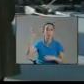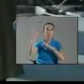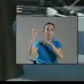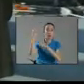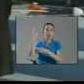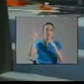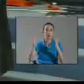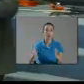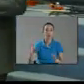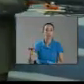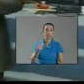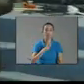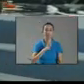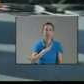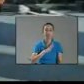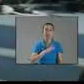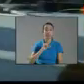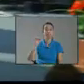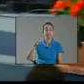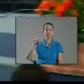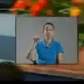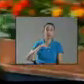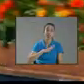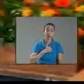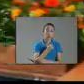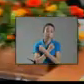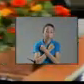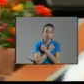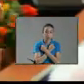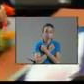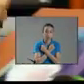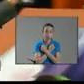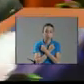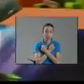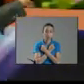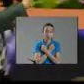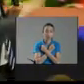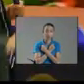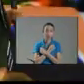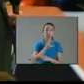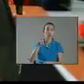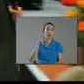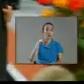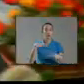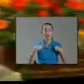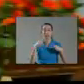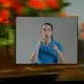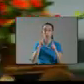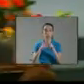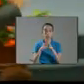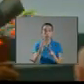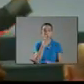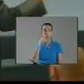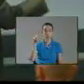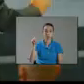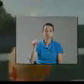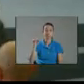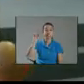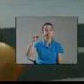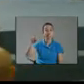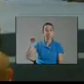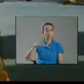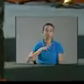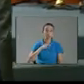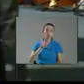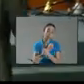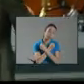hermano. Oh, pero 40 días de dar. De dar, hermano. Dinero. ¿Me está escuchando? Dinero, no tiempo.